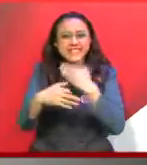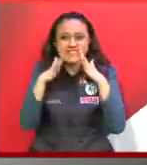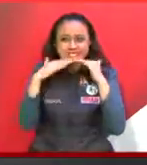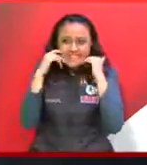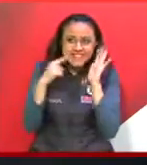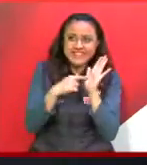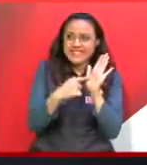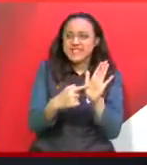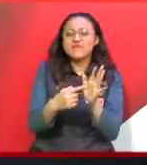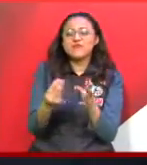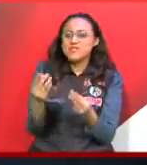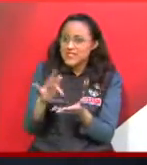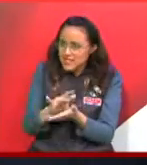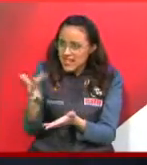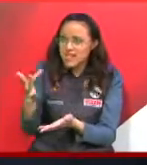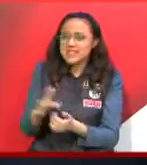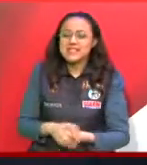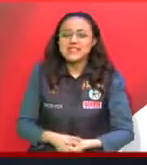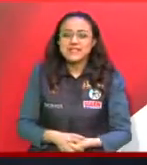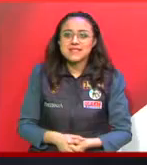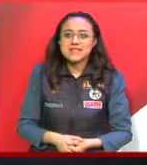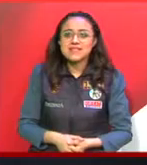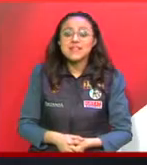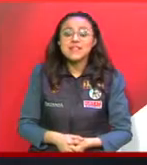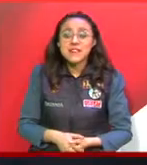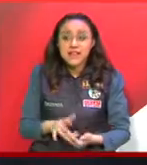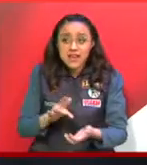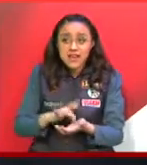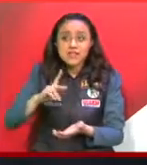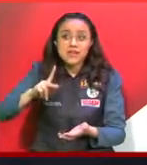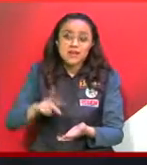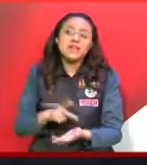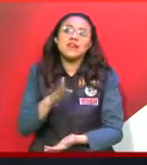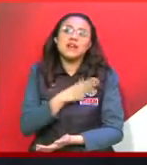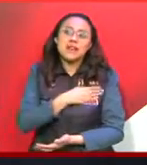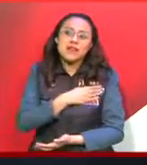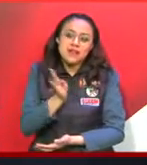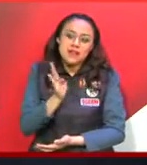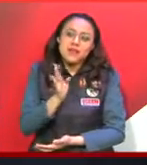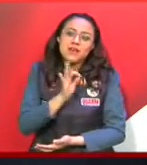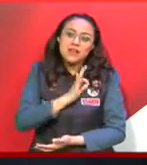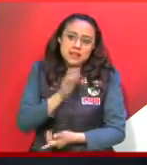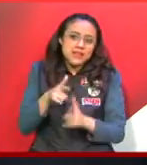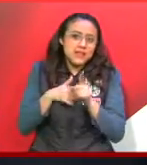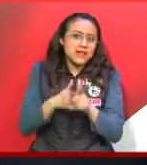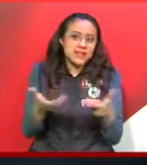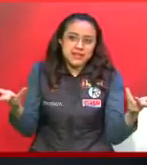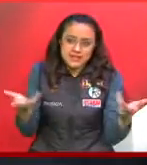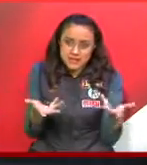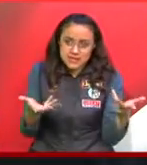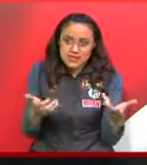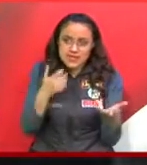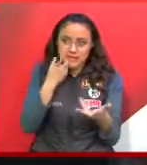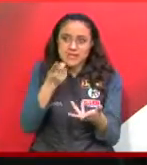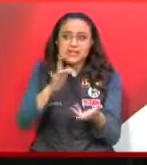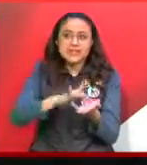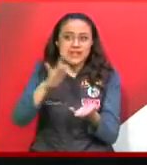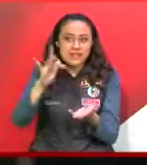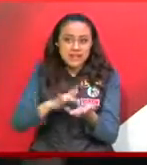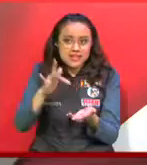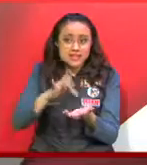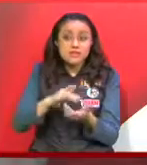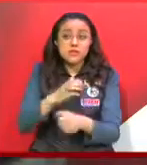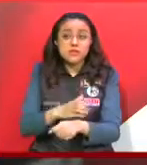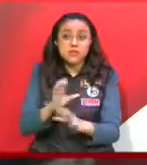veíamos. Les doy las gracias y nuevamente, qué bueno que lo hacen, ¿no? De antemano les doy las gracias en nombre